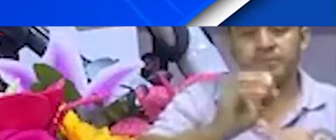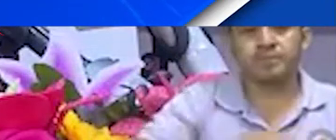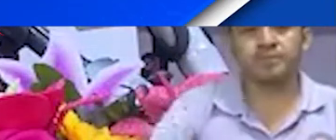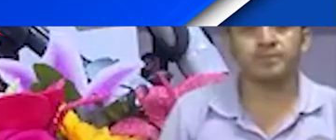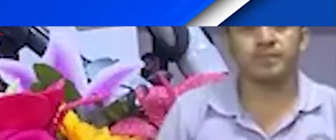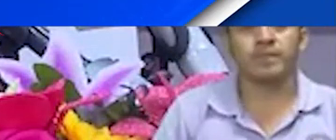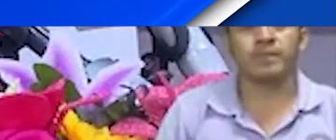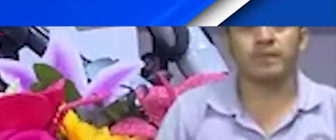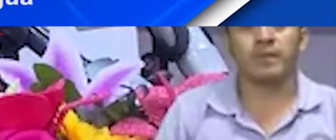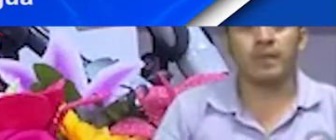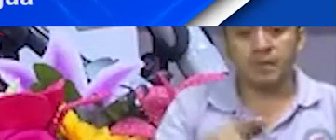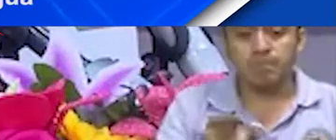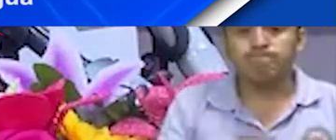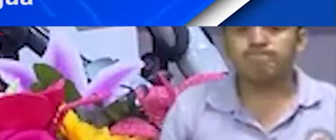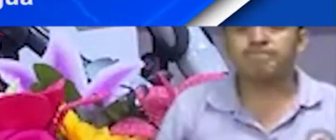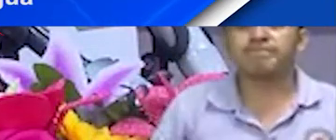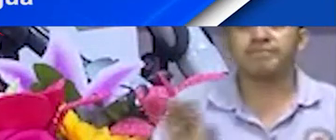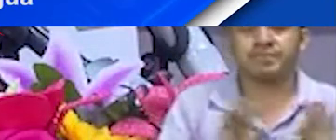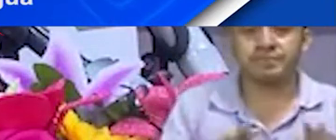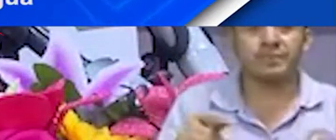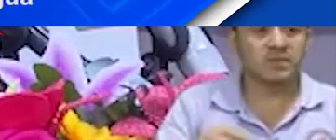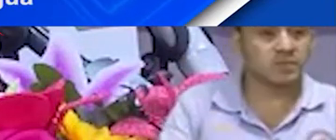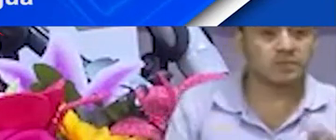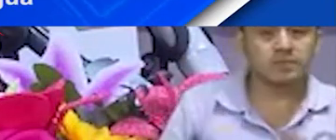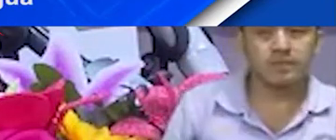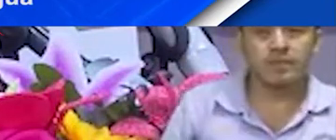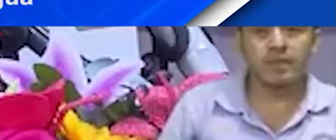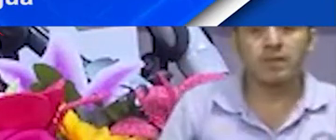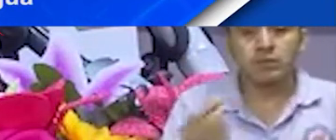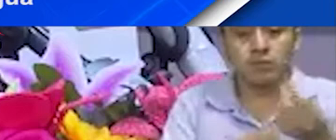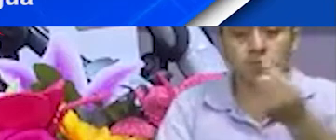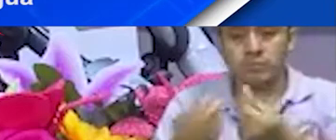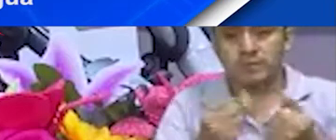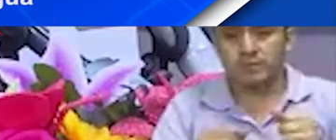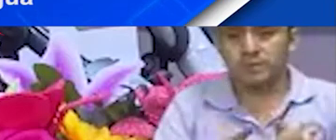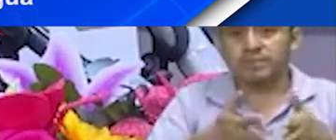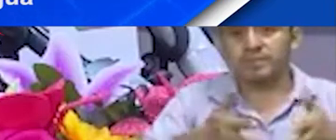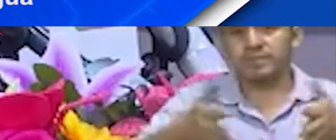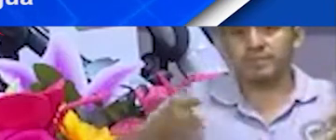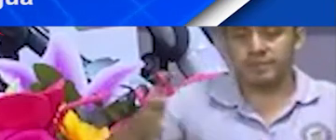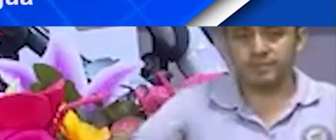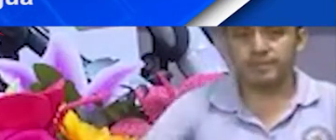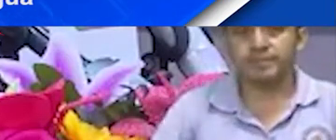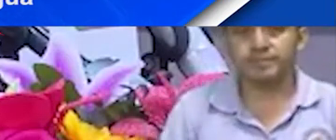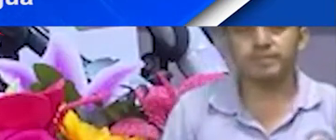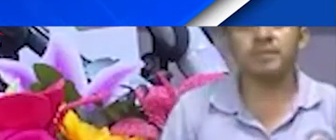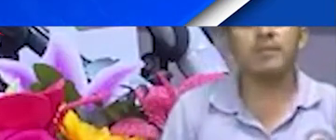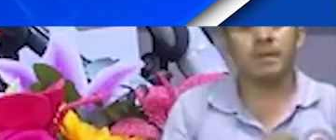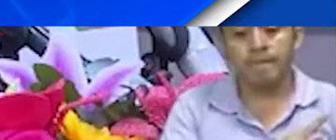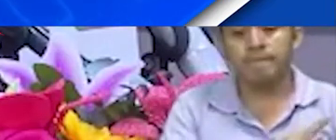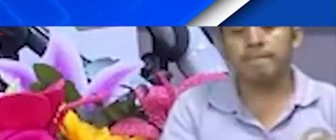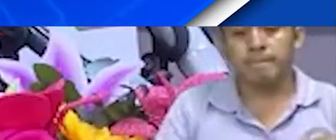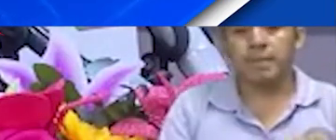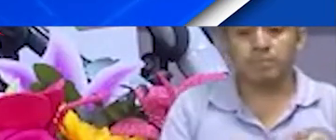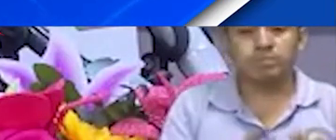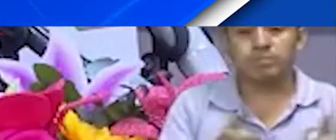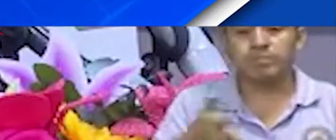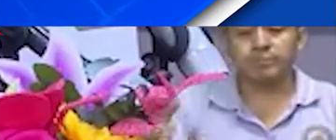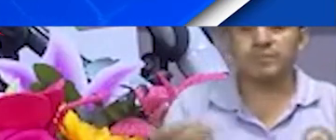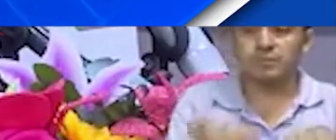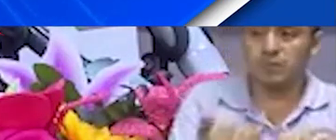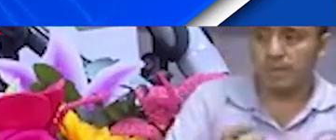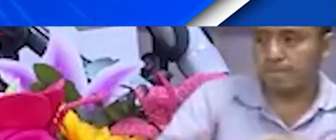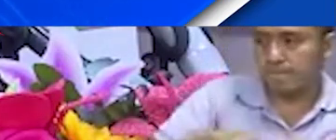eso es de Vital importancia eso significa que nuestra economía sigue creciendo sigue creciendo y las exportaciones